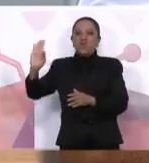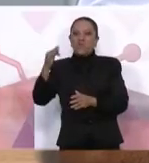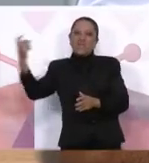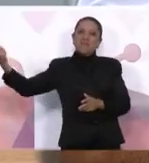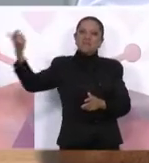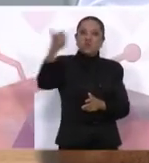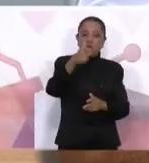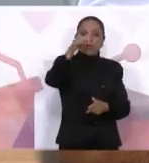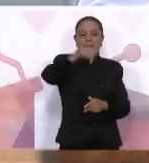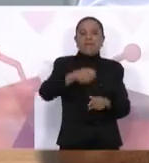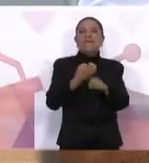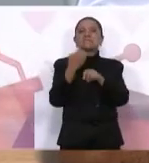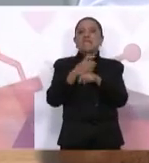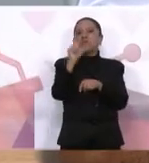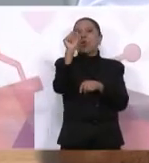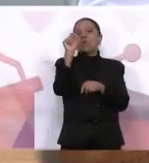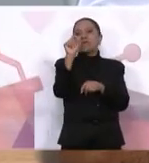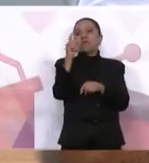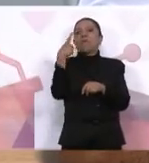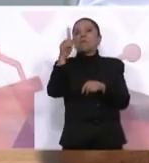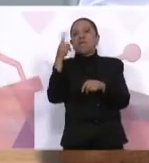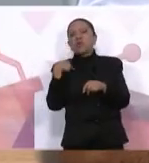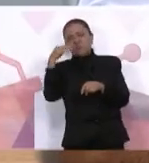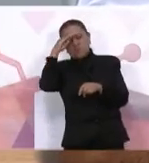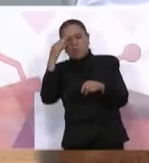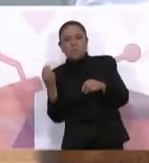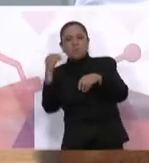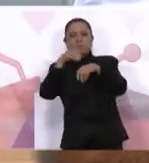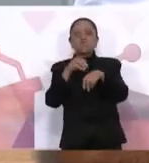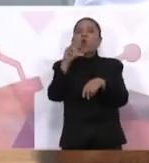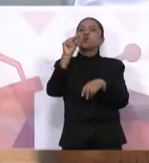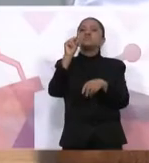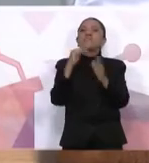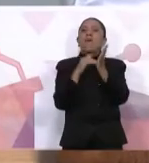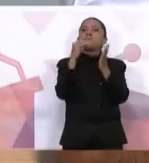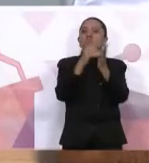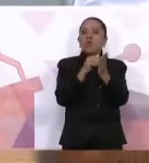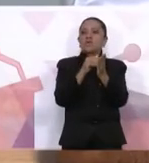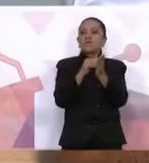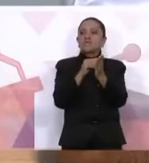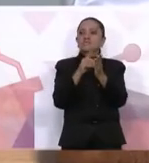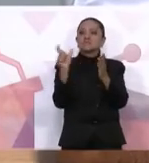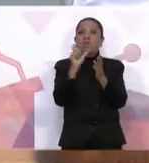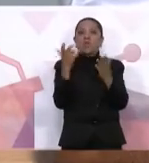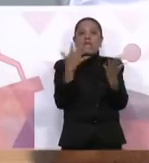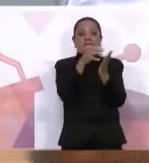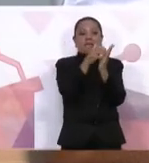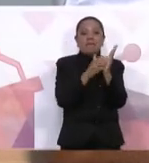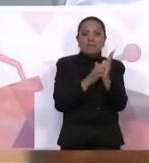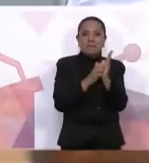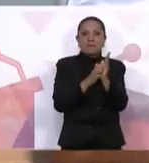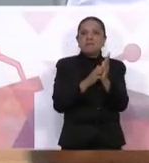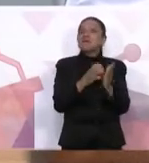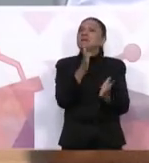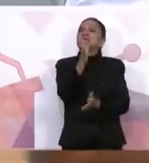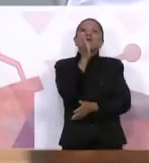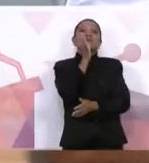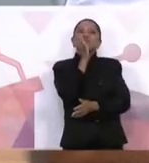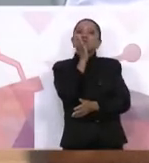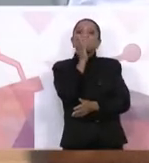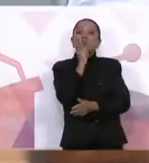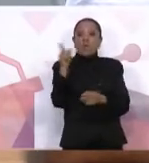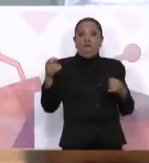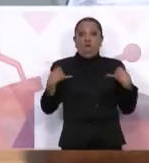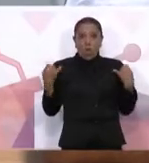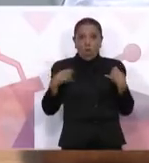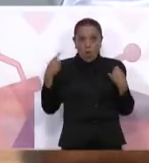millones de pesos a partir de generar esos ahorros ya no van a poder sacar los dinero dinero los muchachos como lo hacen